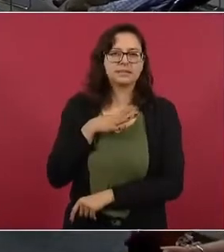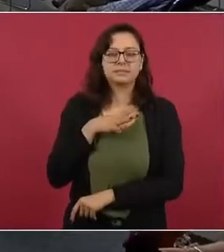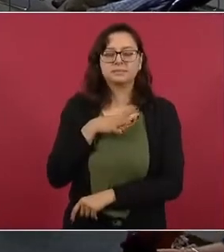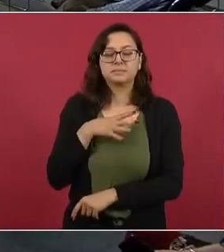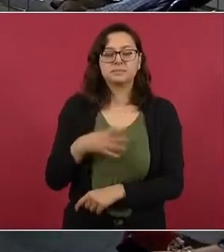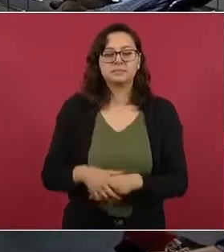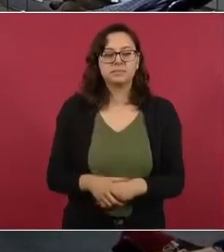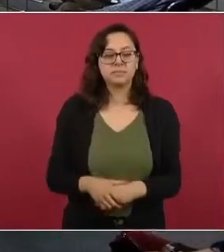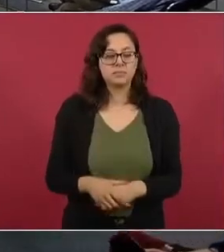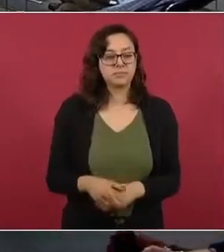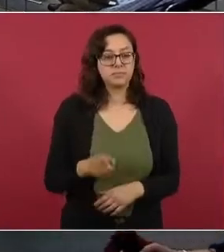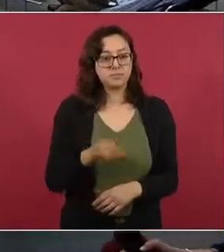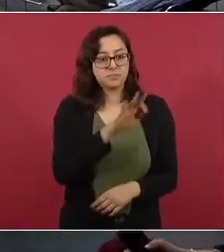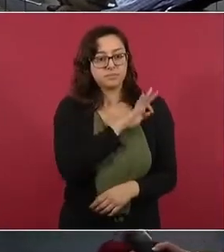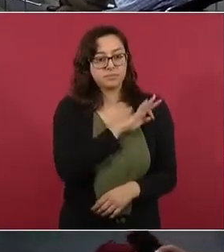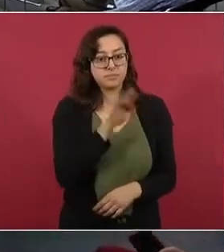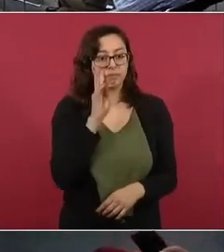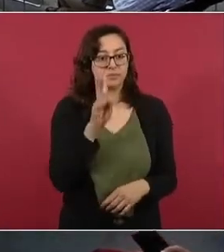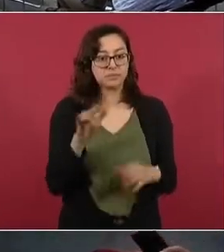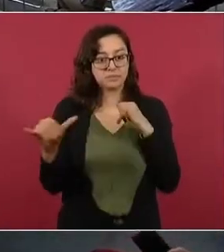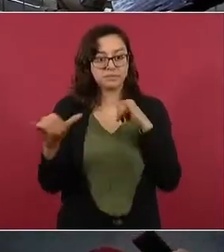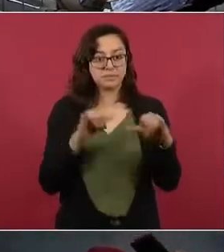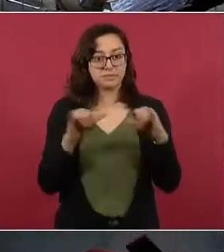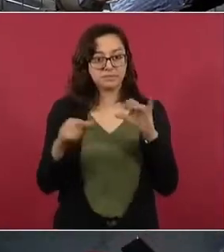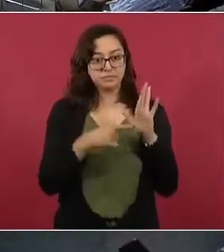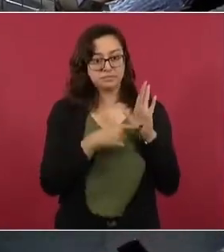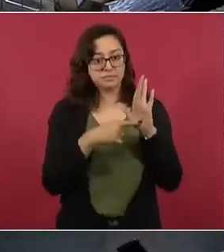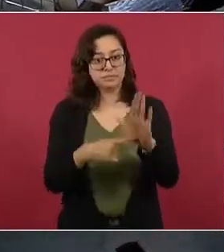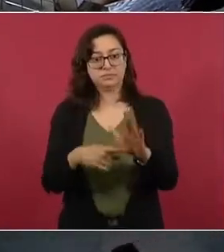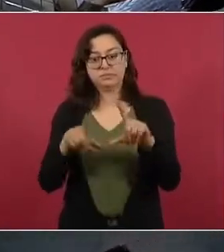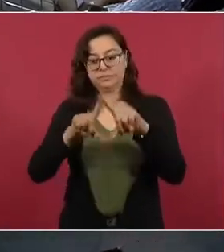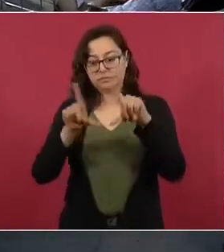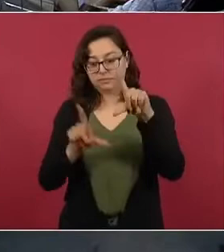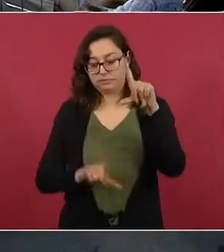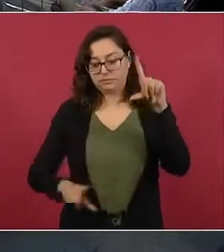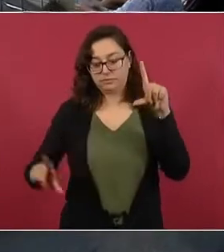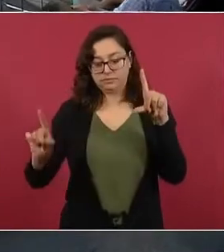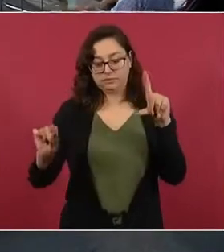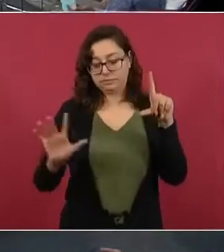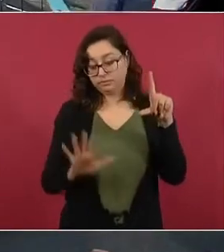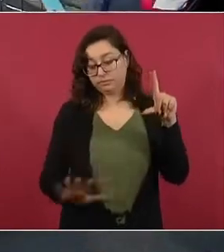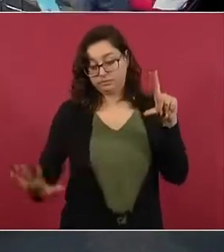No sé si se pueda poner el plano de la península.